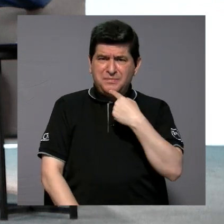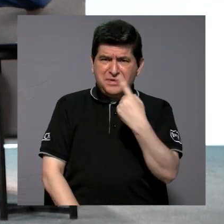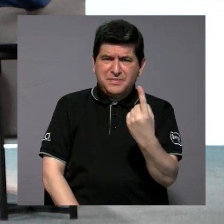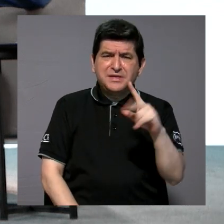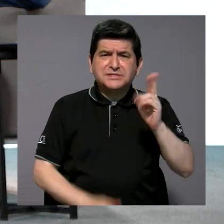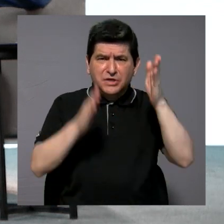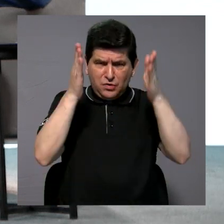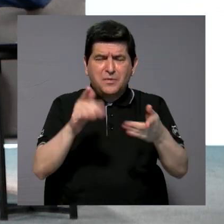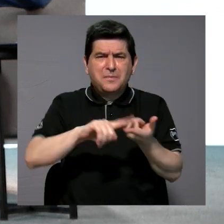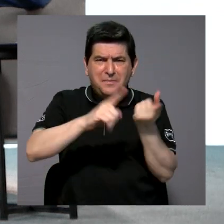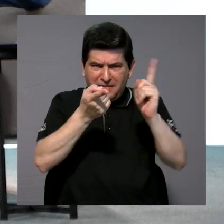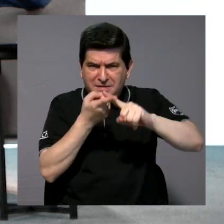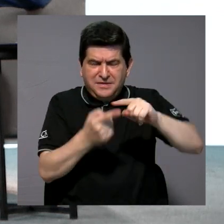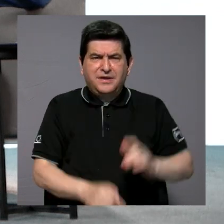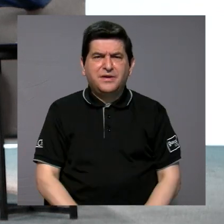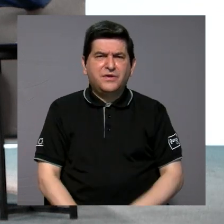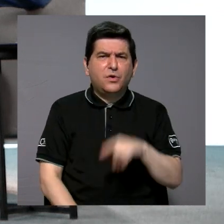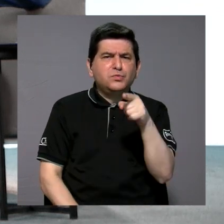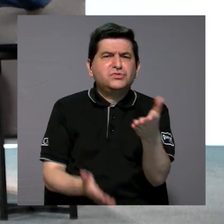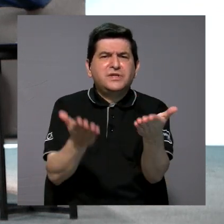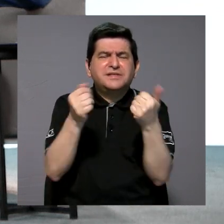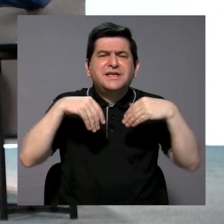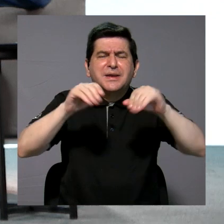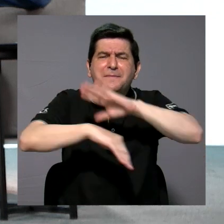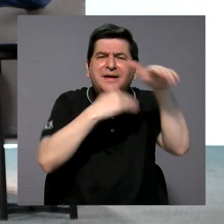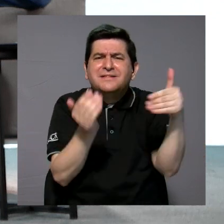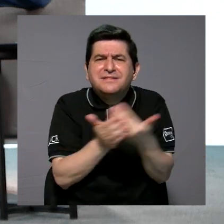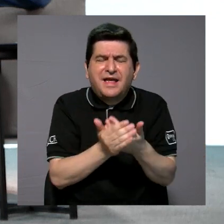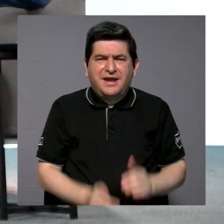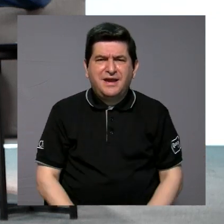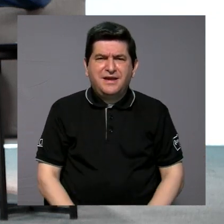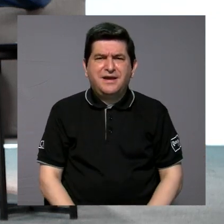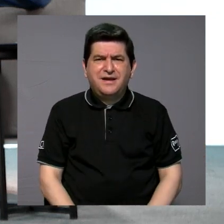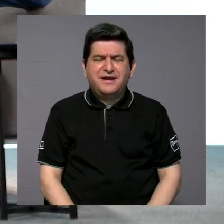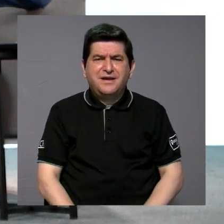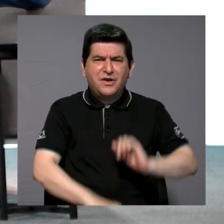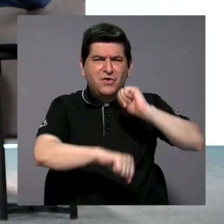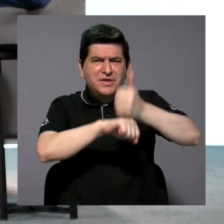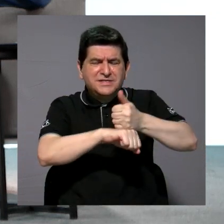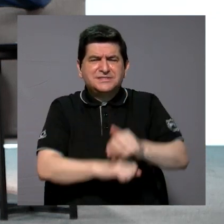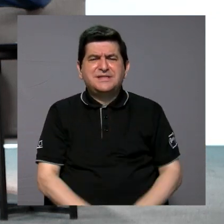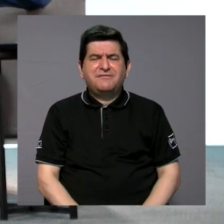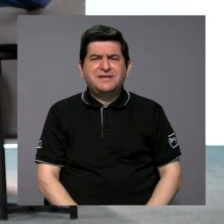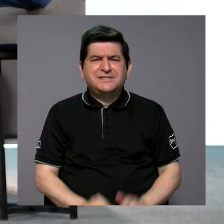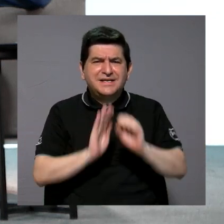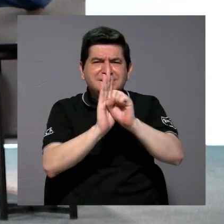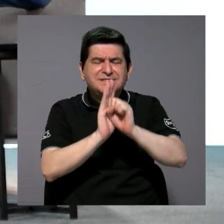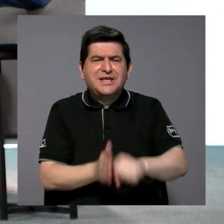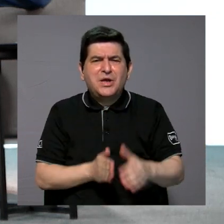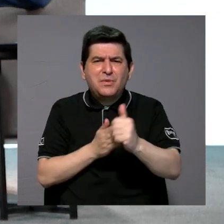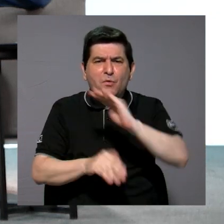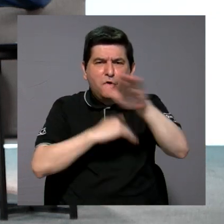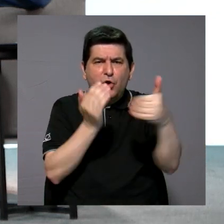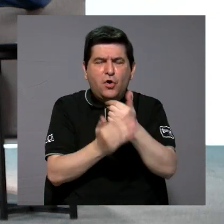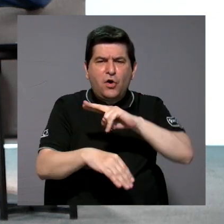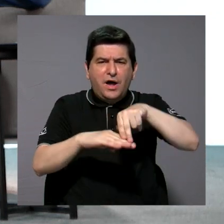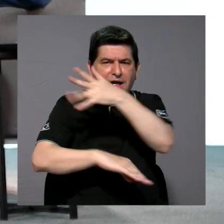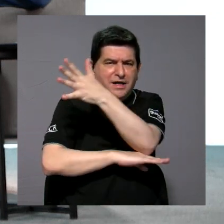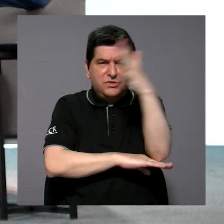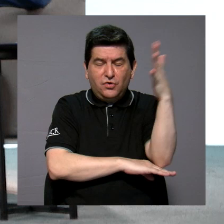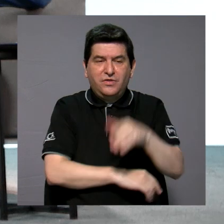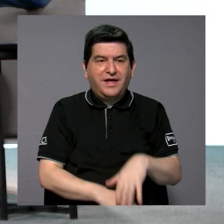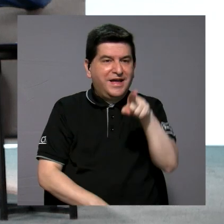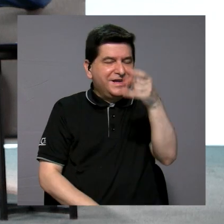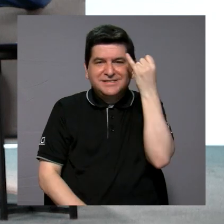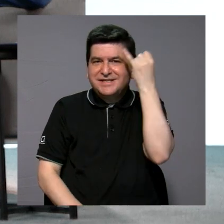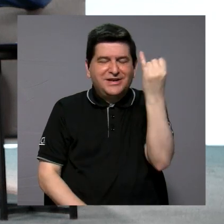dicen algunos colegas, amigos, me dicen, es que ustedes quieren vender todo y quieren ponerle plata, signos de dólares a toda la naturaleza, y ese no